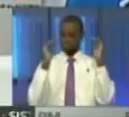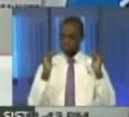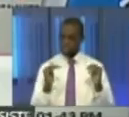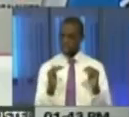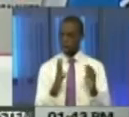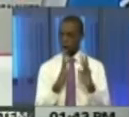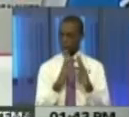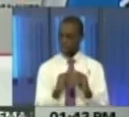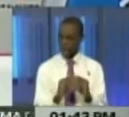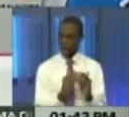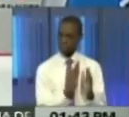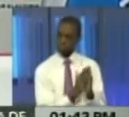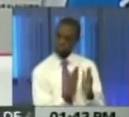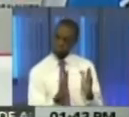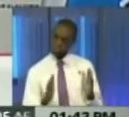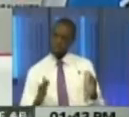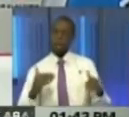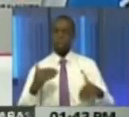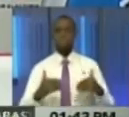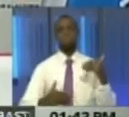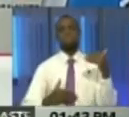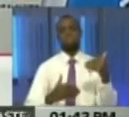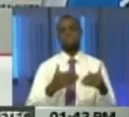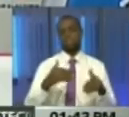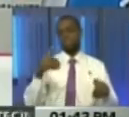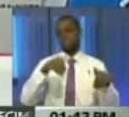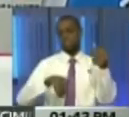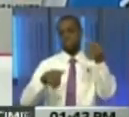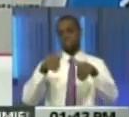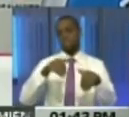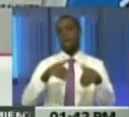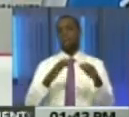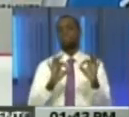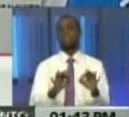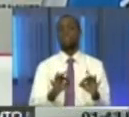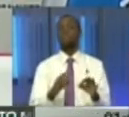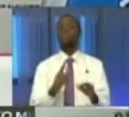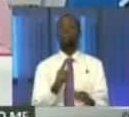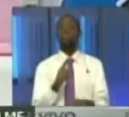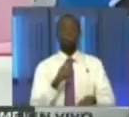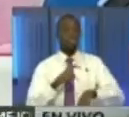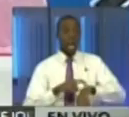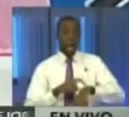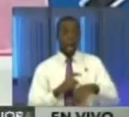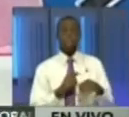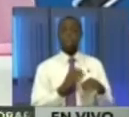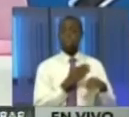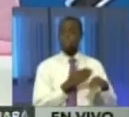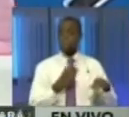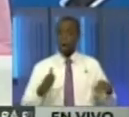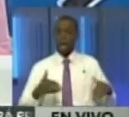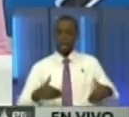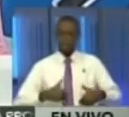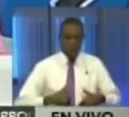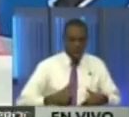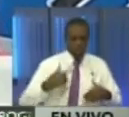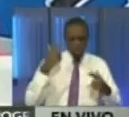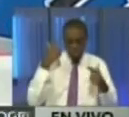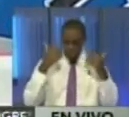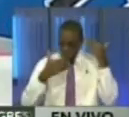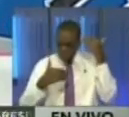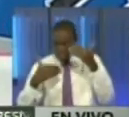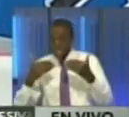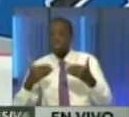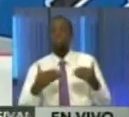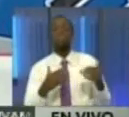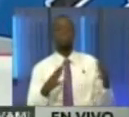Cada fase del proceso requiere un tiempo y un esfuerzo que, en la medida en que avanza, va componiendo las partes de un